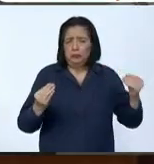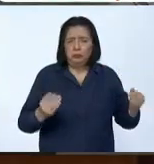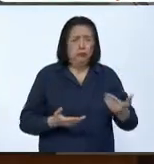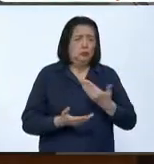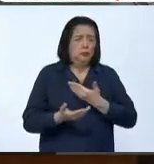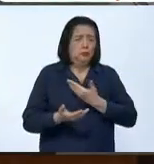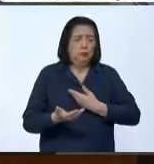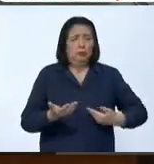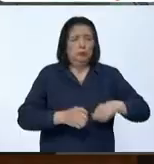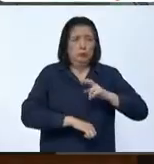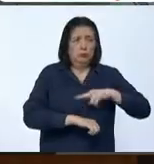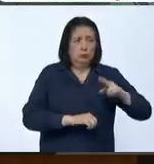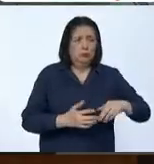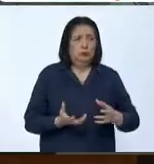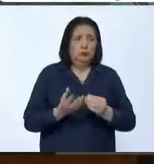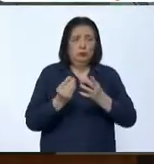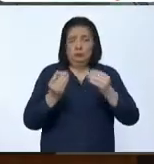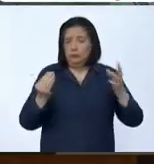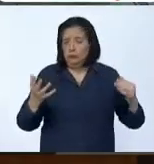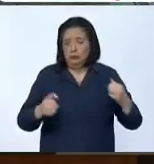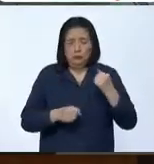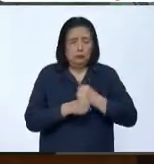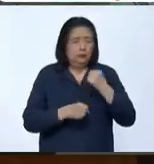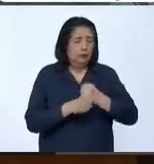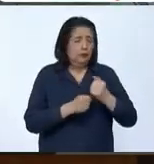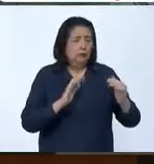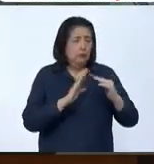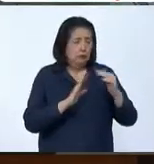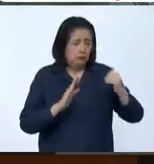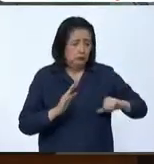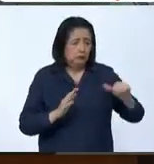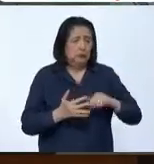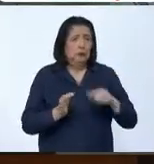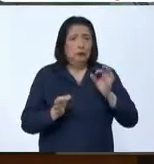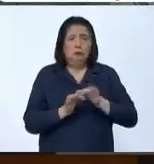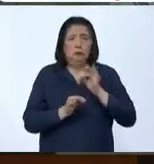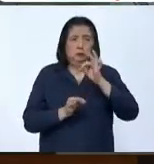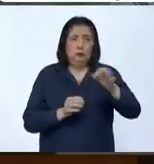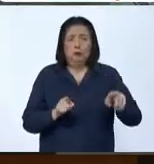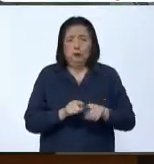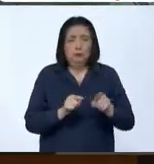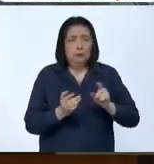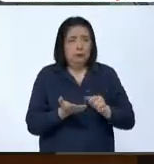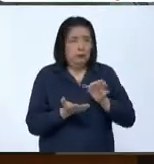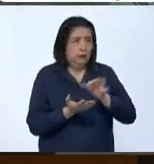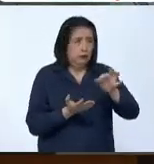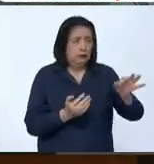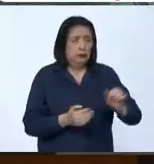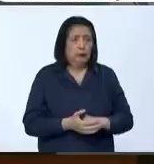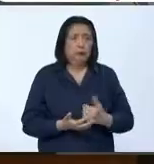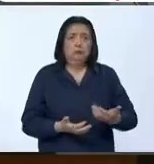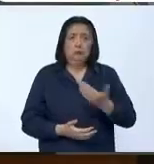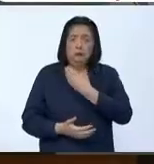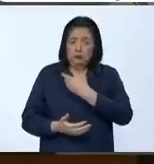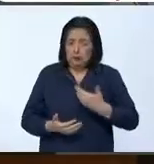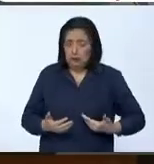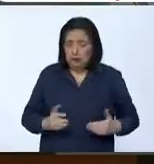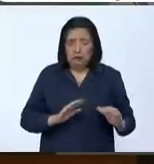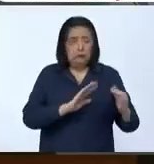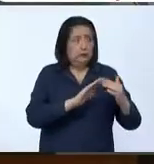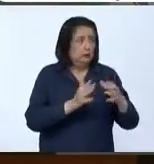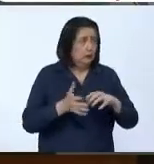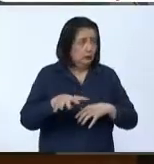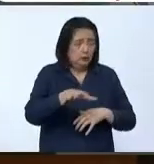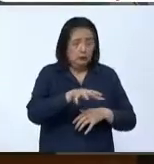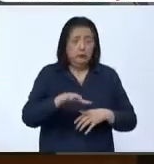gobernadores cientos de funcionarios de municipalidades provinciales y distritales presidentes comunales